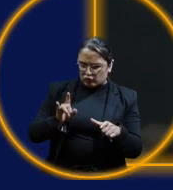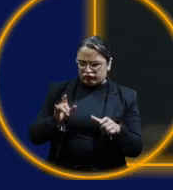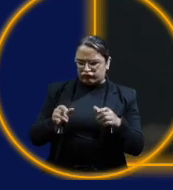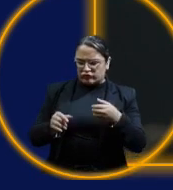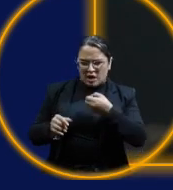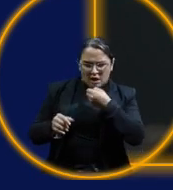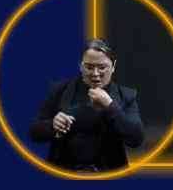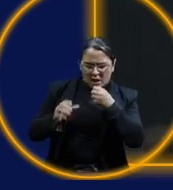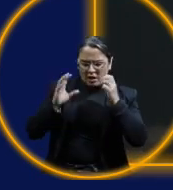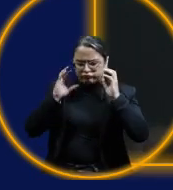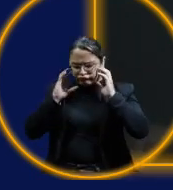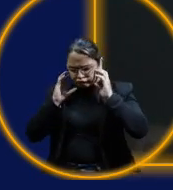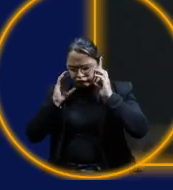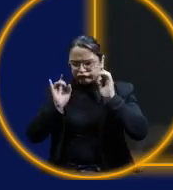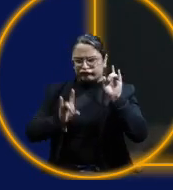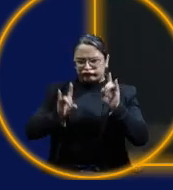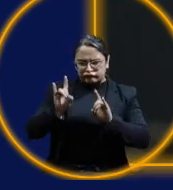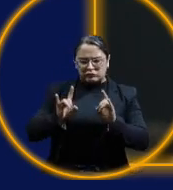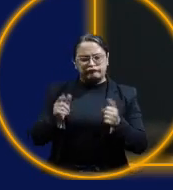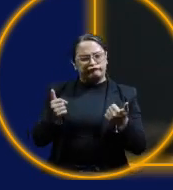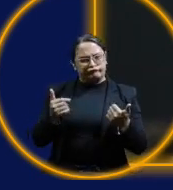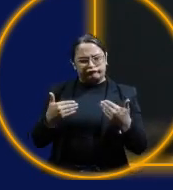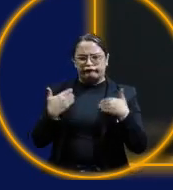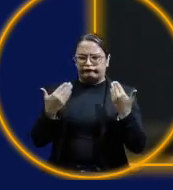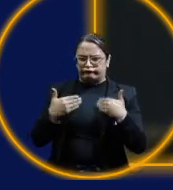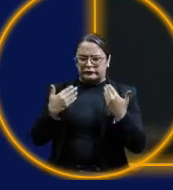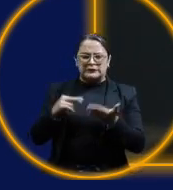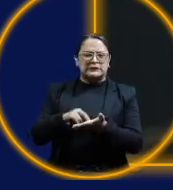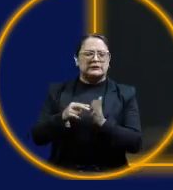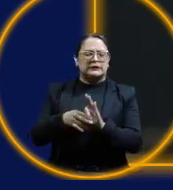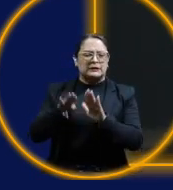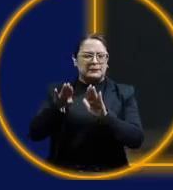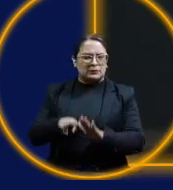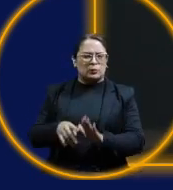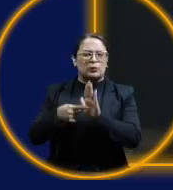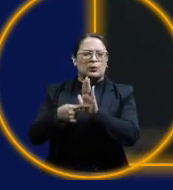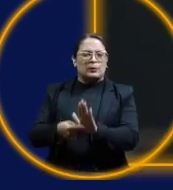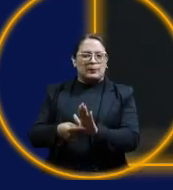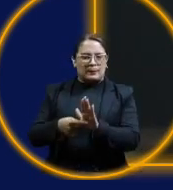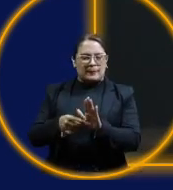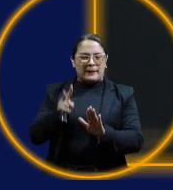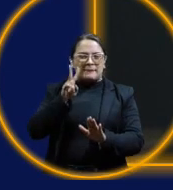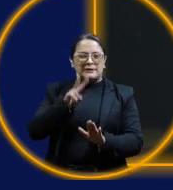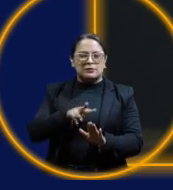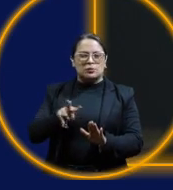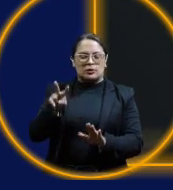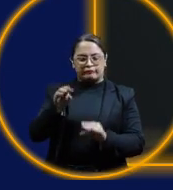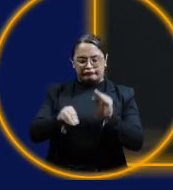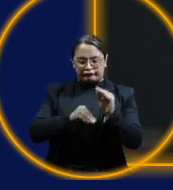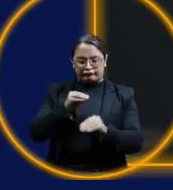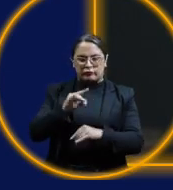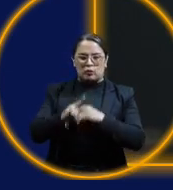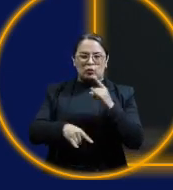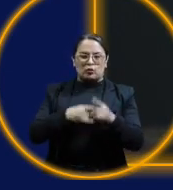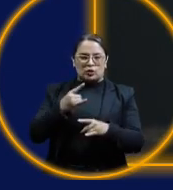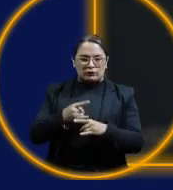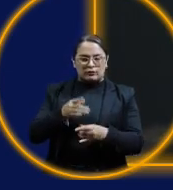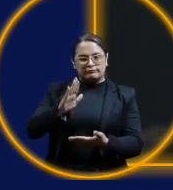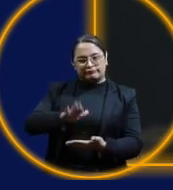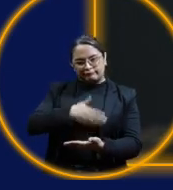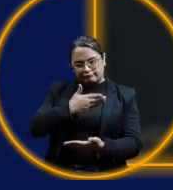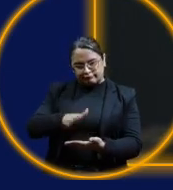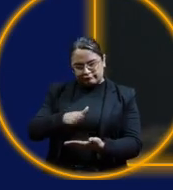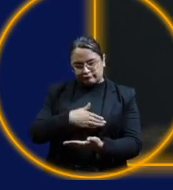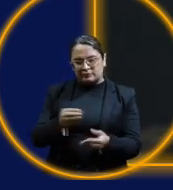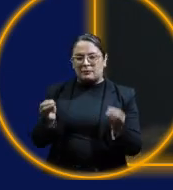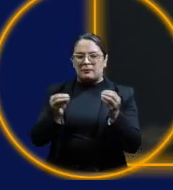haciendo videos siempre es divertido porque uno está haciendo una representación visual creando el universo de las canciones y